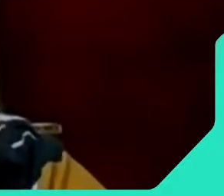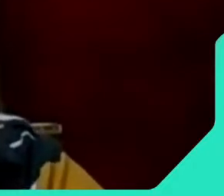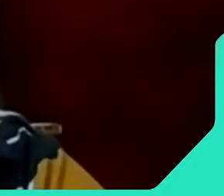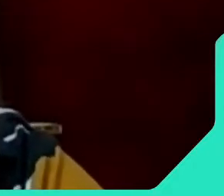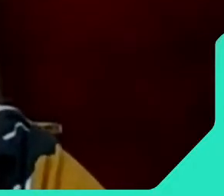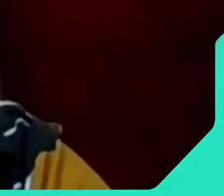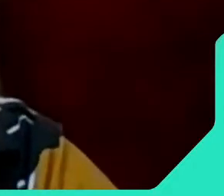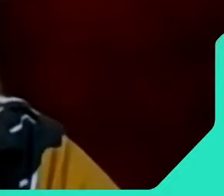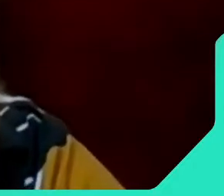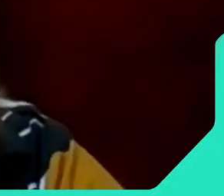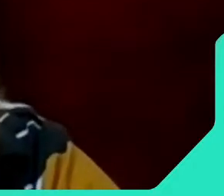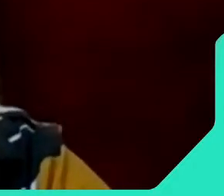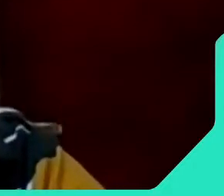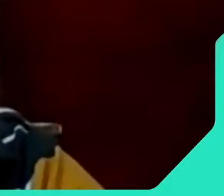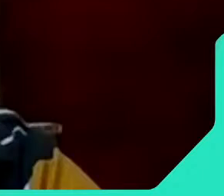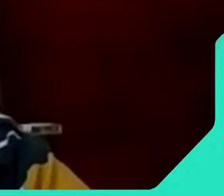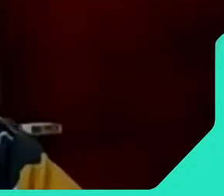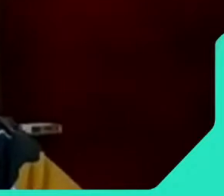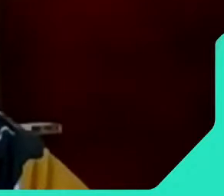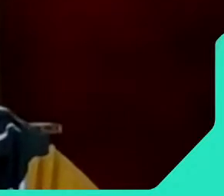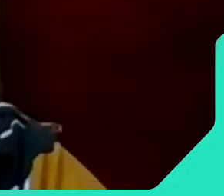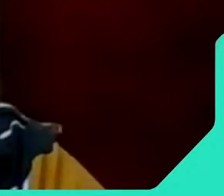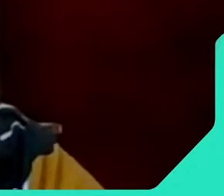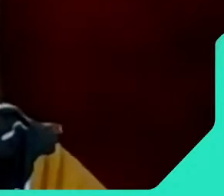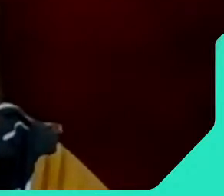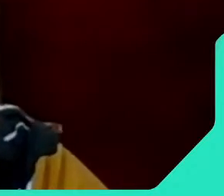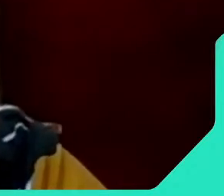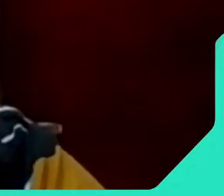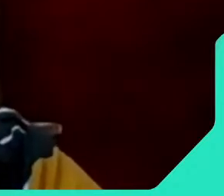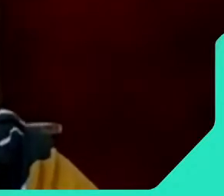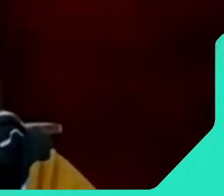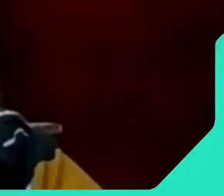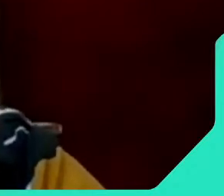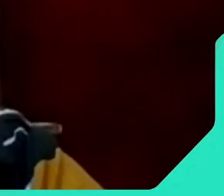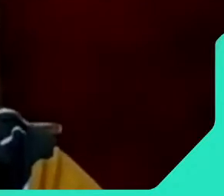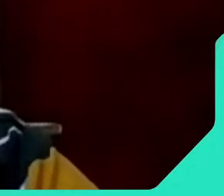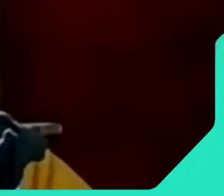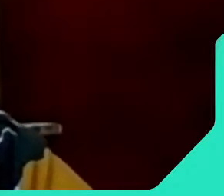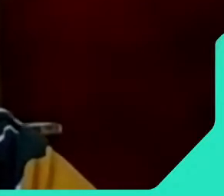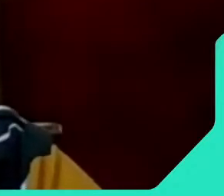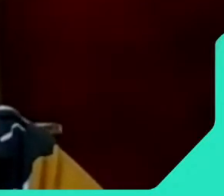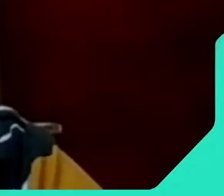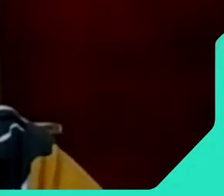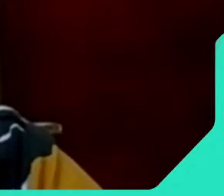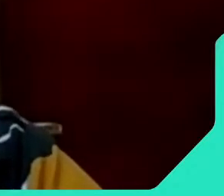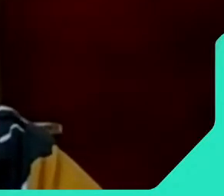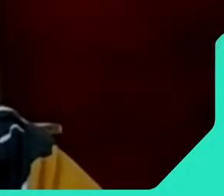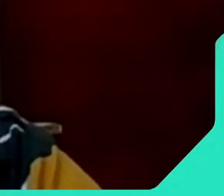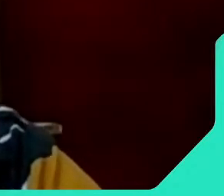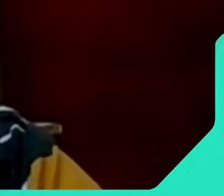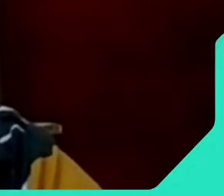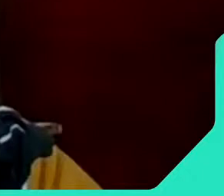como una mini universidad por la cantidad de carreras que ofrece, carreras de grado.